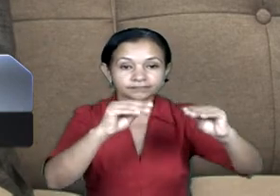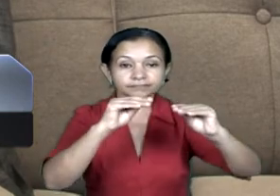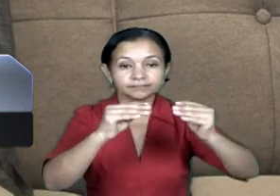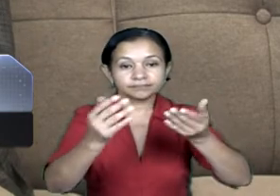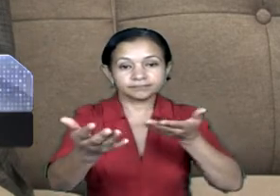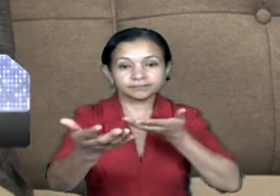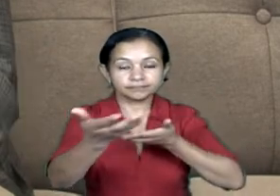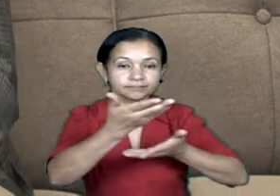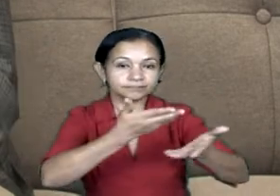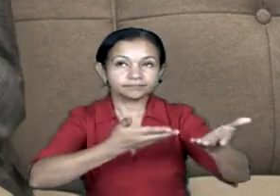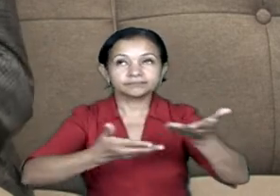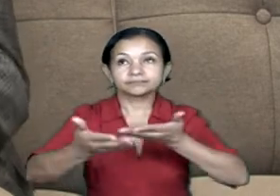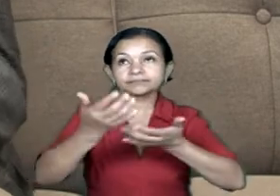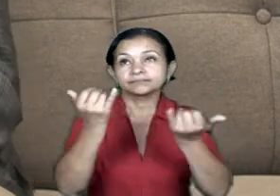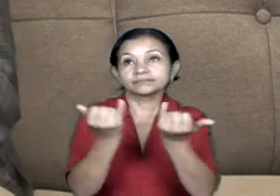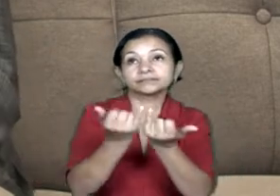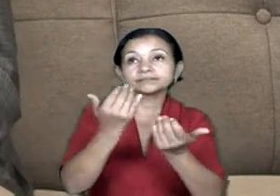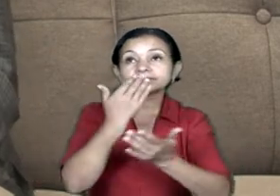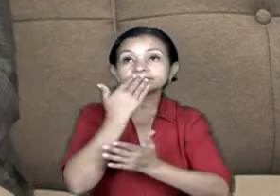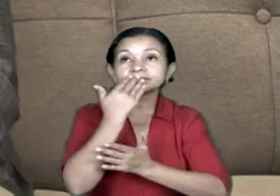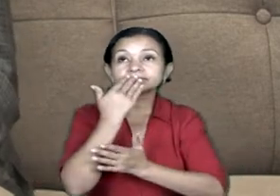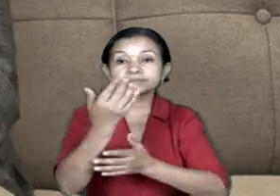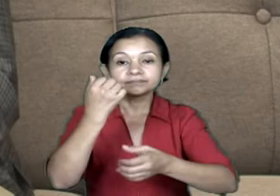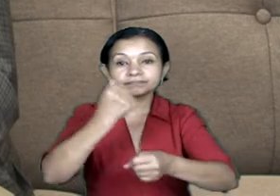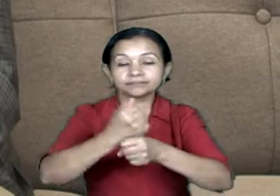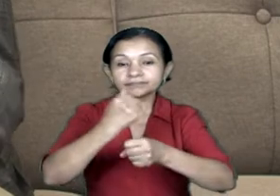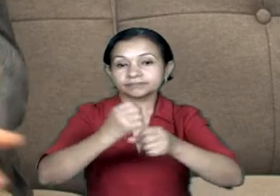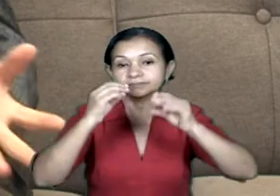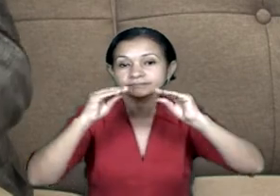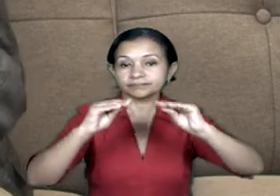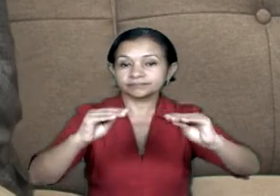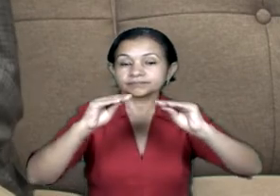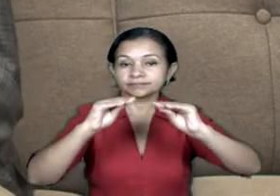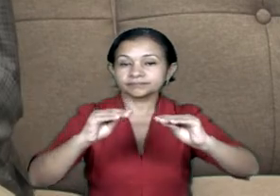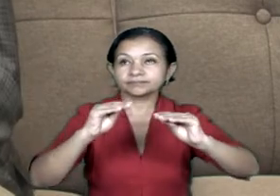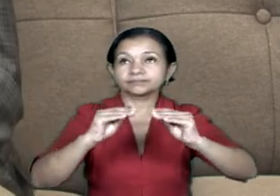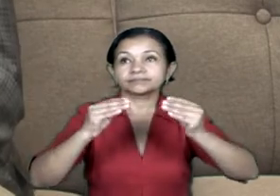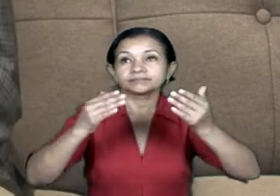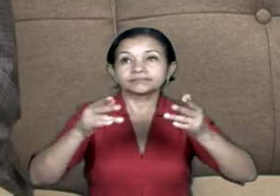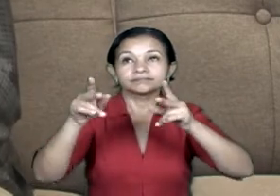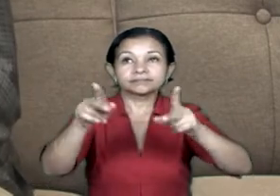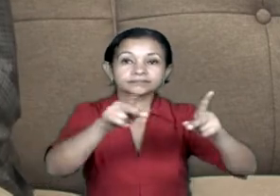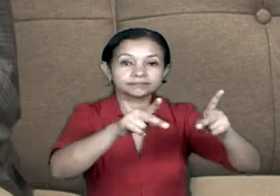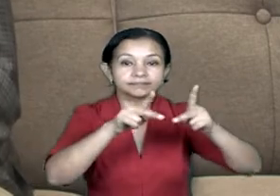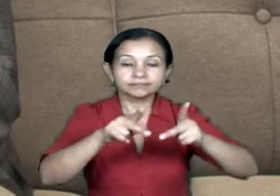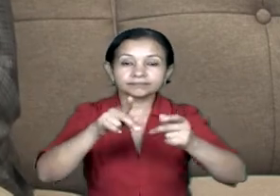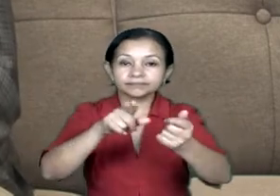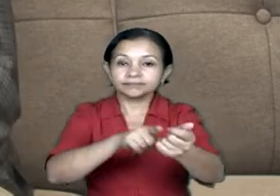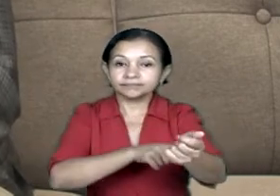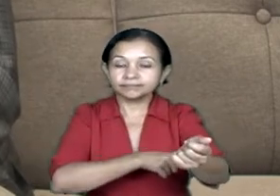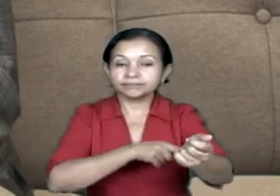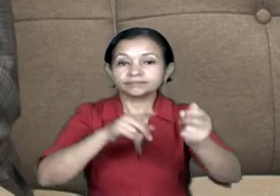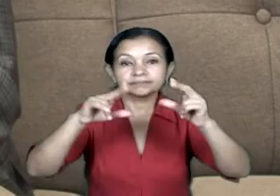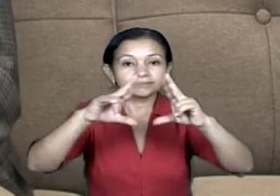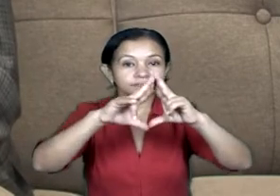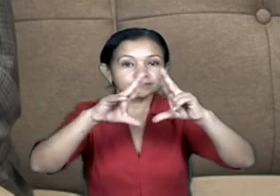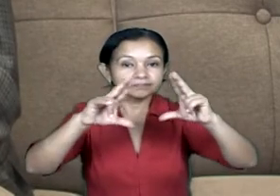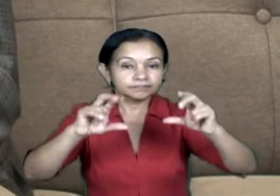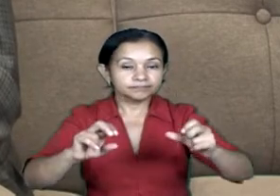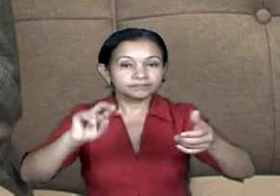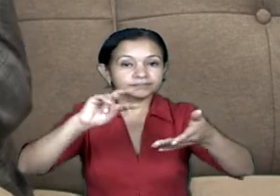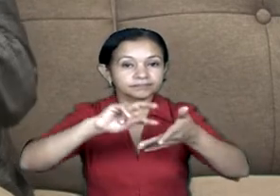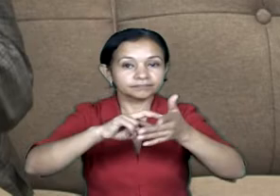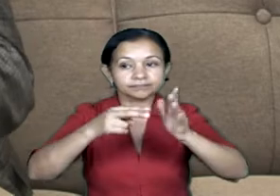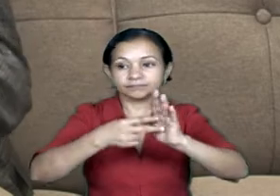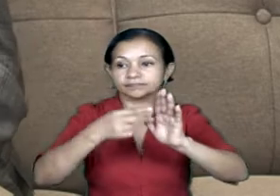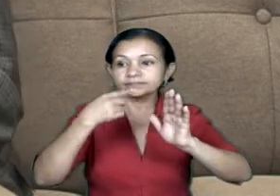compartir nuestro éxito, ¿no?, en la educación con los hermanos nicaragüenses. Por eso